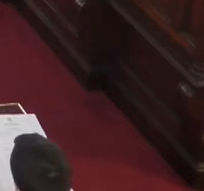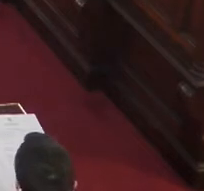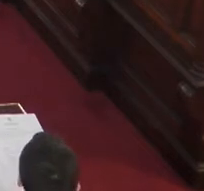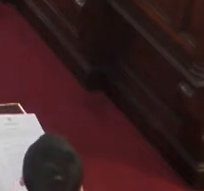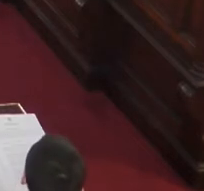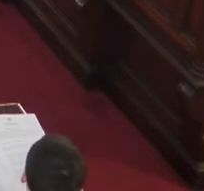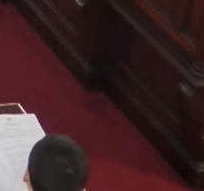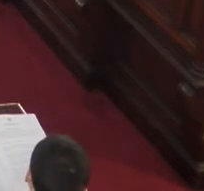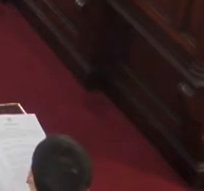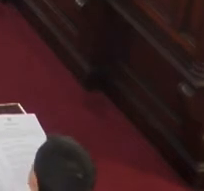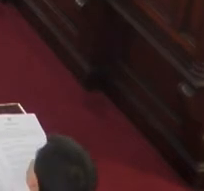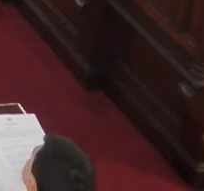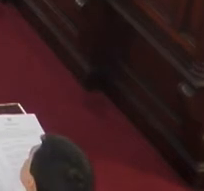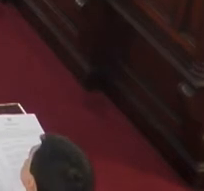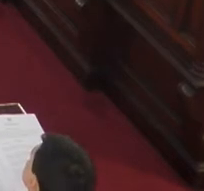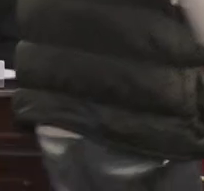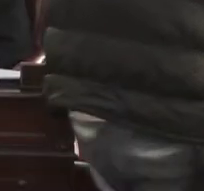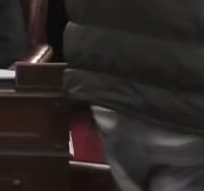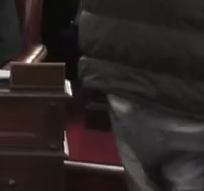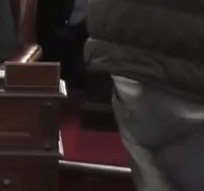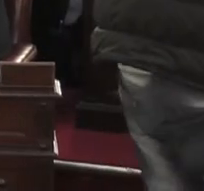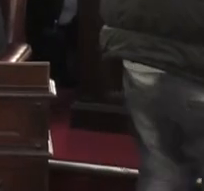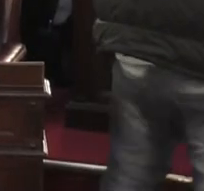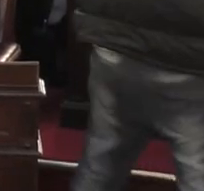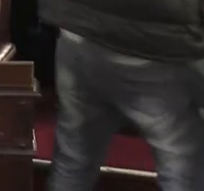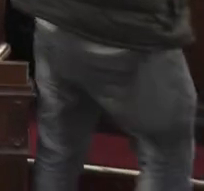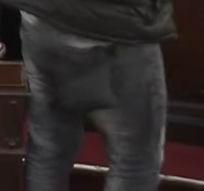Gonzalo Carbonell. Antonella Ceballos.